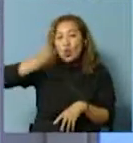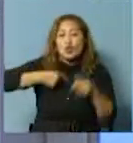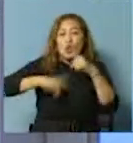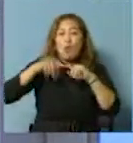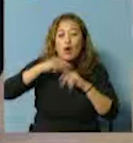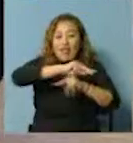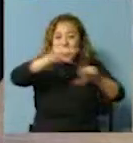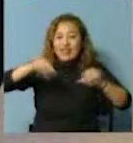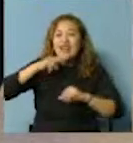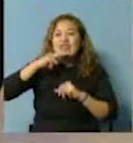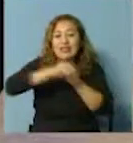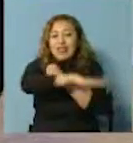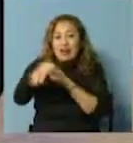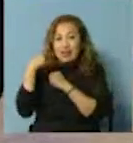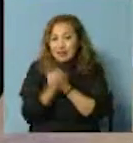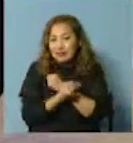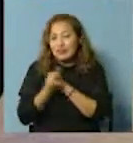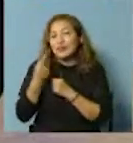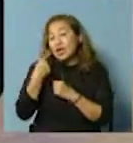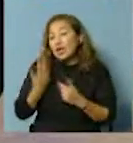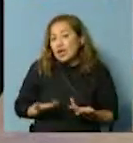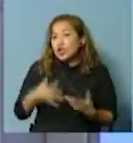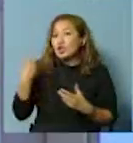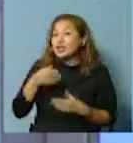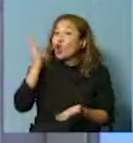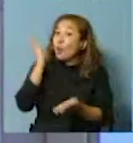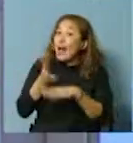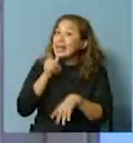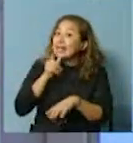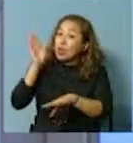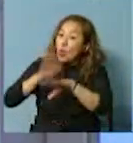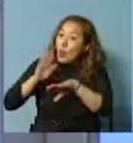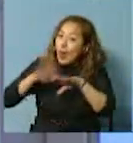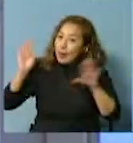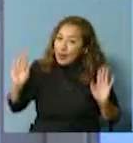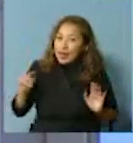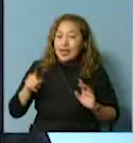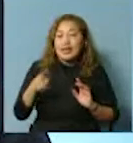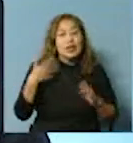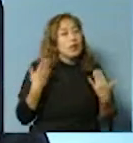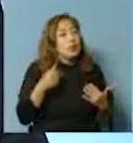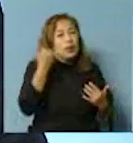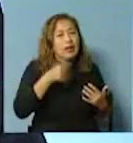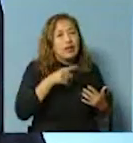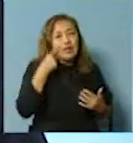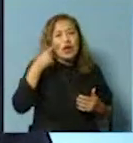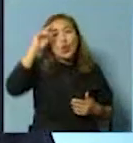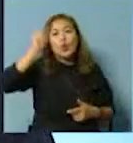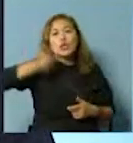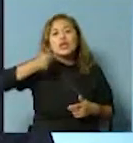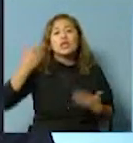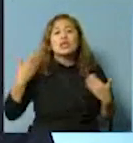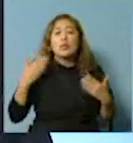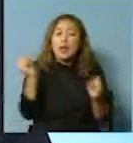el juicio de la ocupación de campoverde o no si es que están imputados ellos están imputados y los bomberos después de hay que ver qué hace la justicia electoral